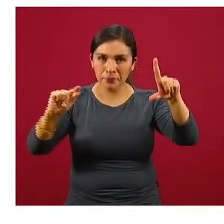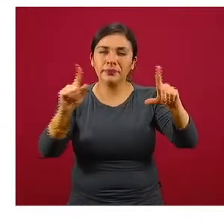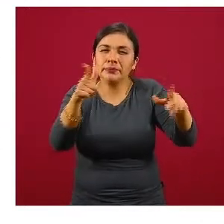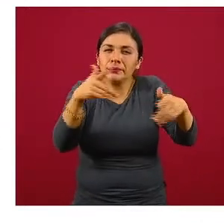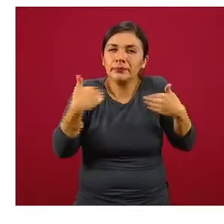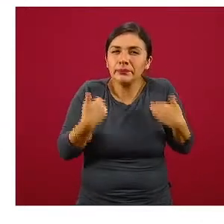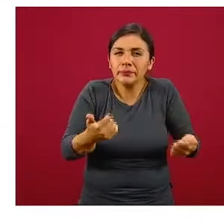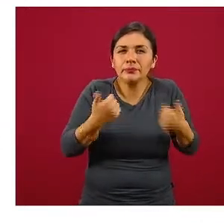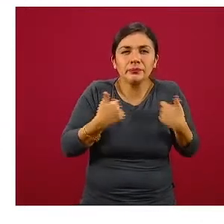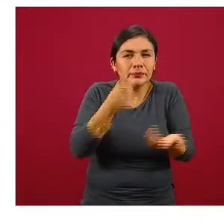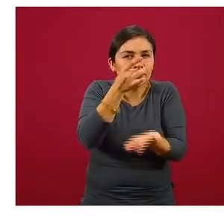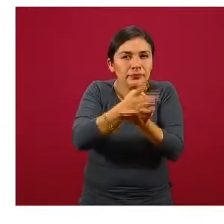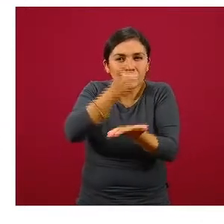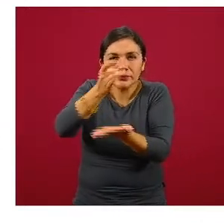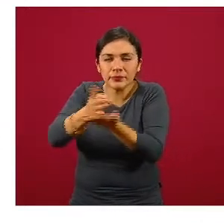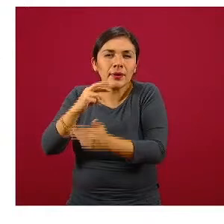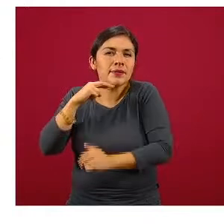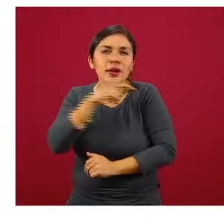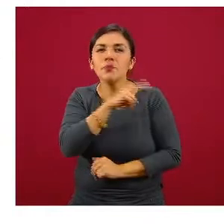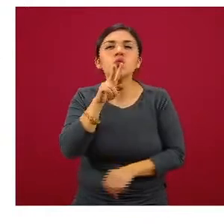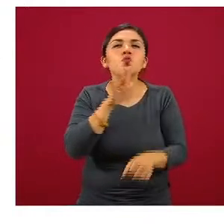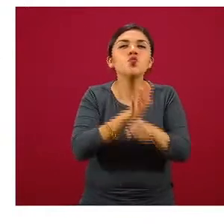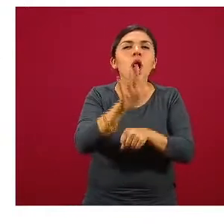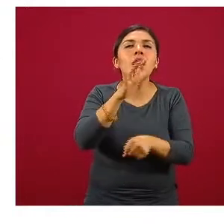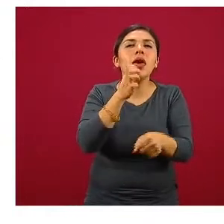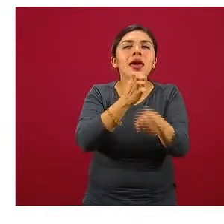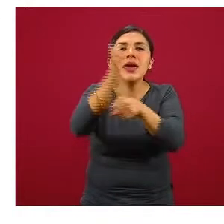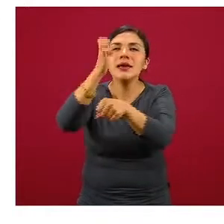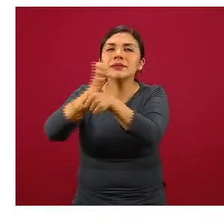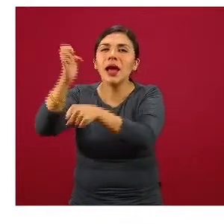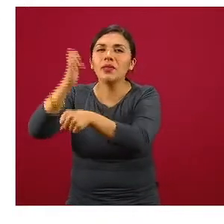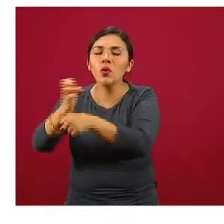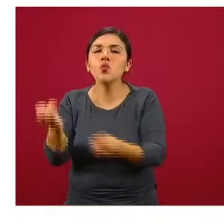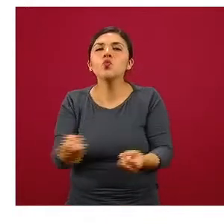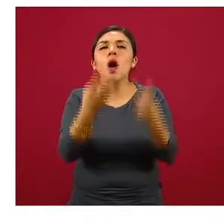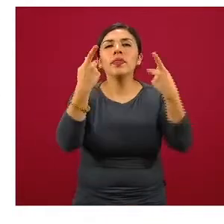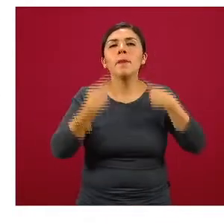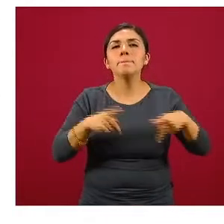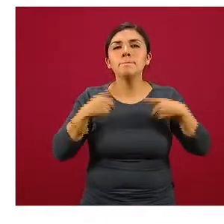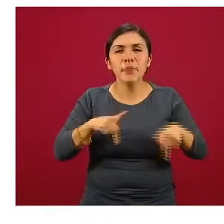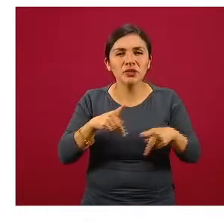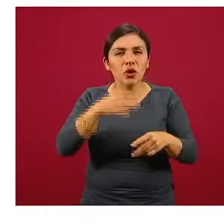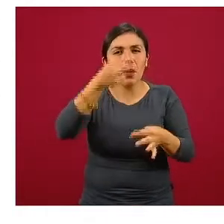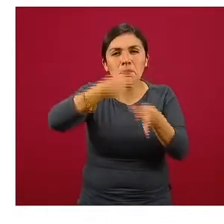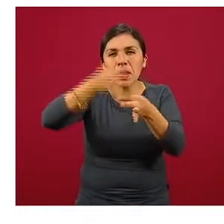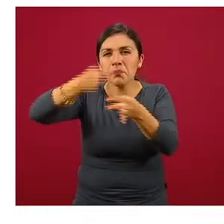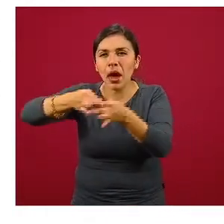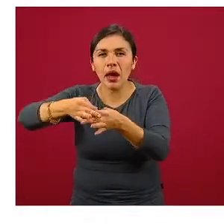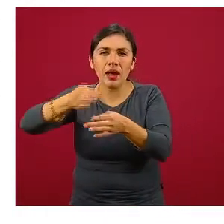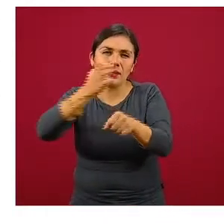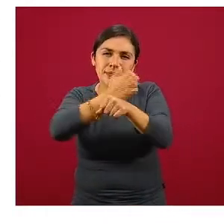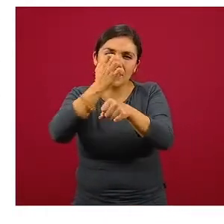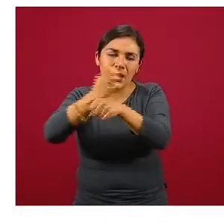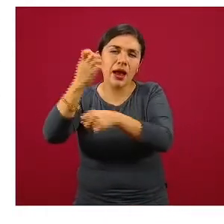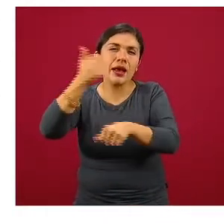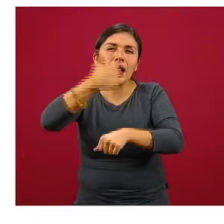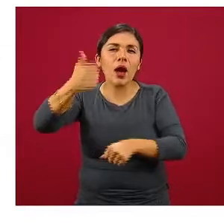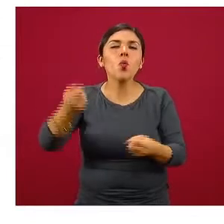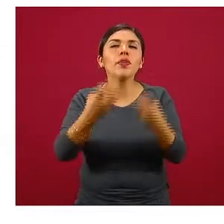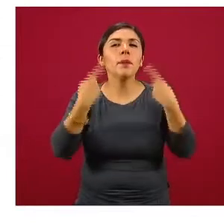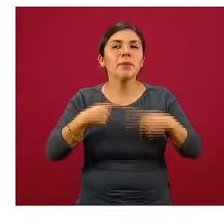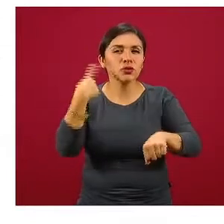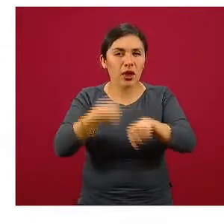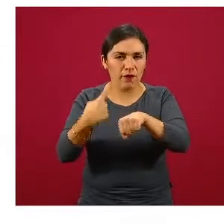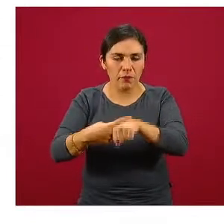que ustedes rápidamente puedan identificar los estados y los números totales para cada uno de ellos. Solamente